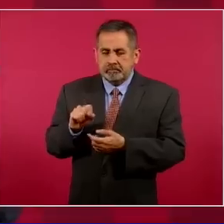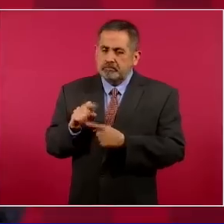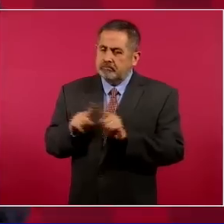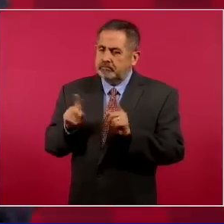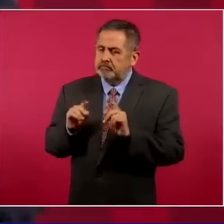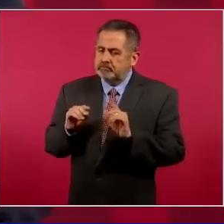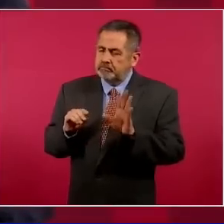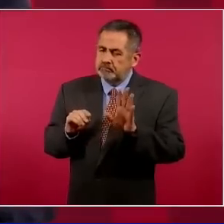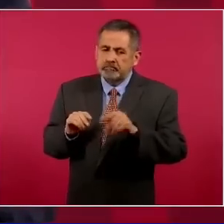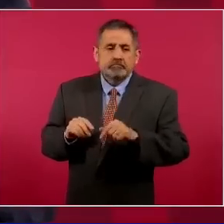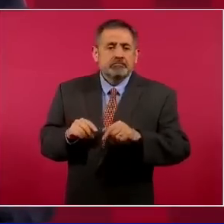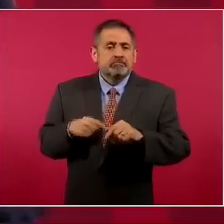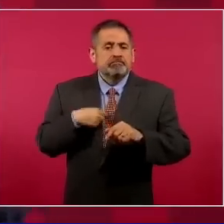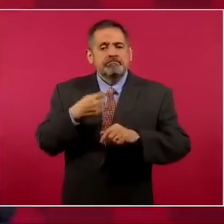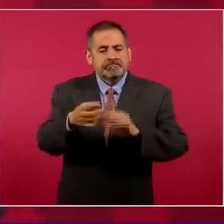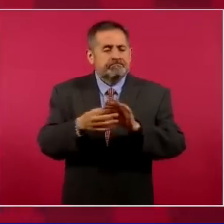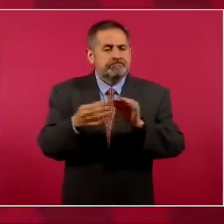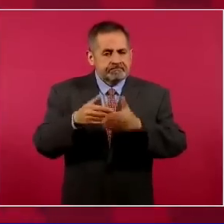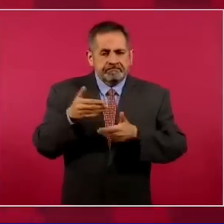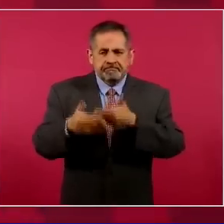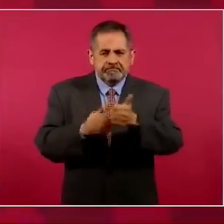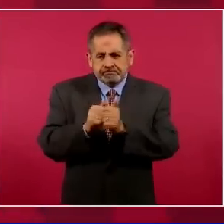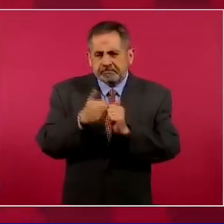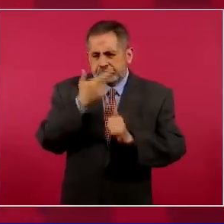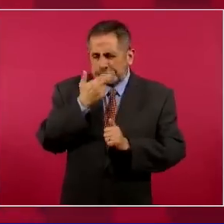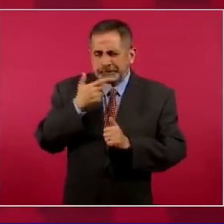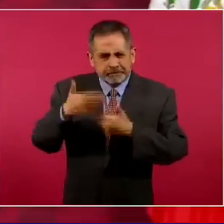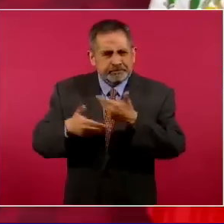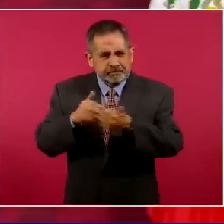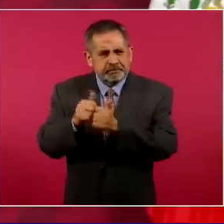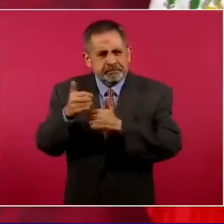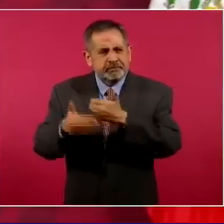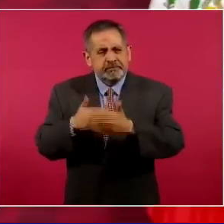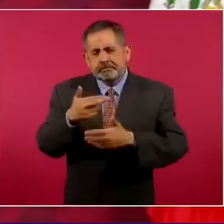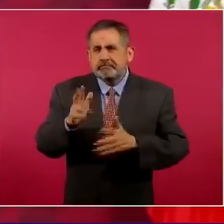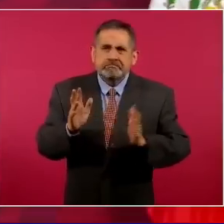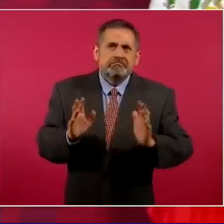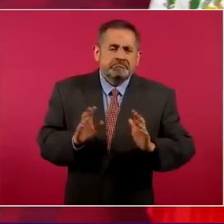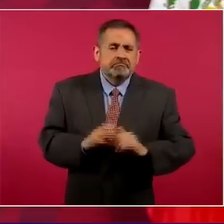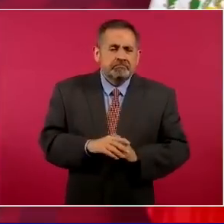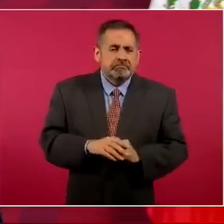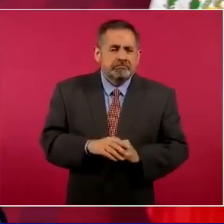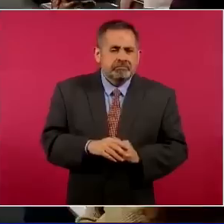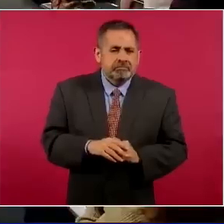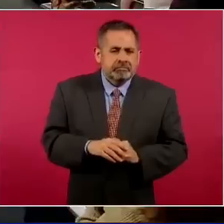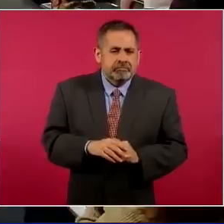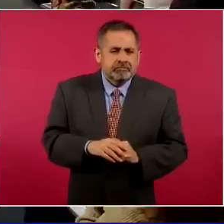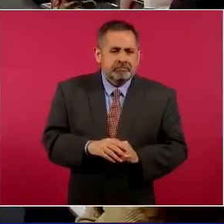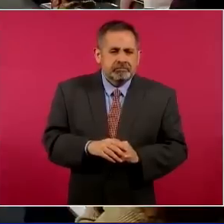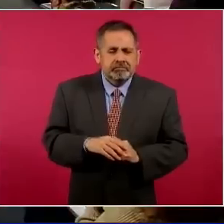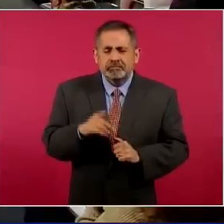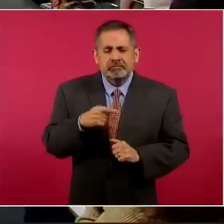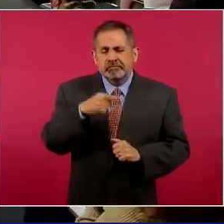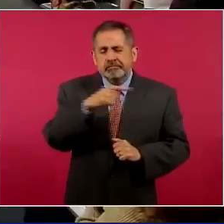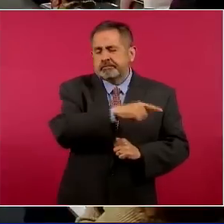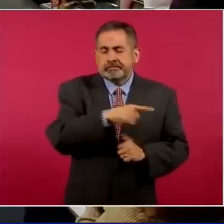y estamos avanzando en eso, pero es muy difícil que ellos